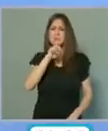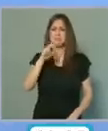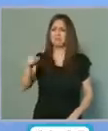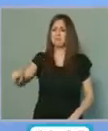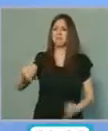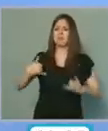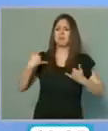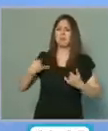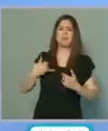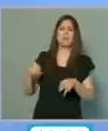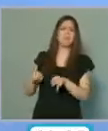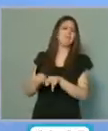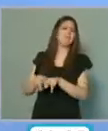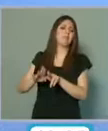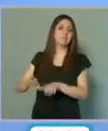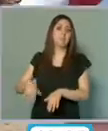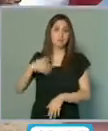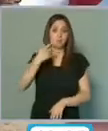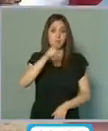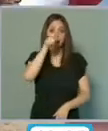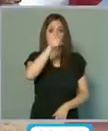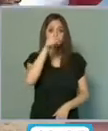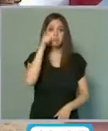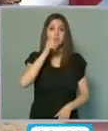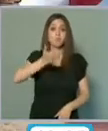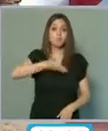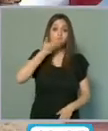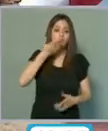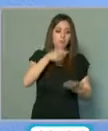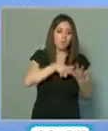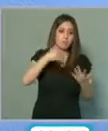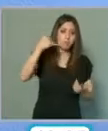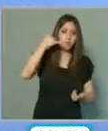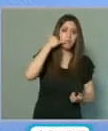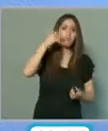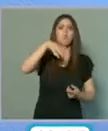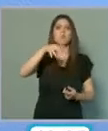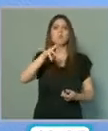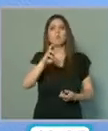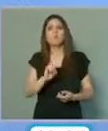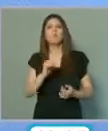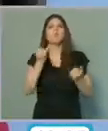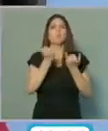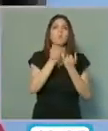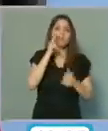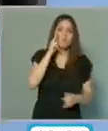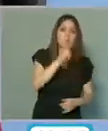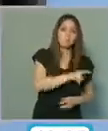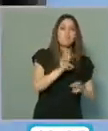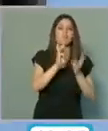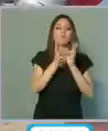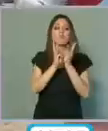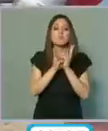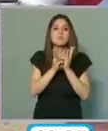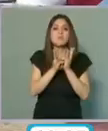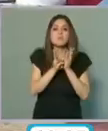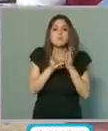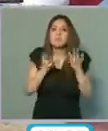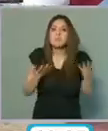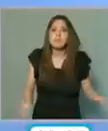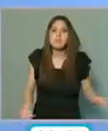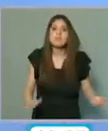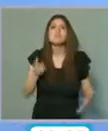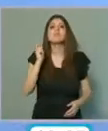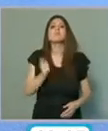nietos. Y tú te la pasas checando el teléfono, tus muros, el WhatsApp incluso, ¿no? Así es. ¿En qué momento